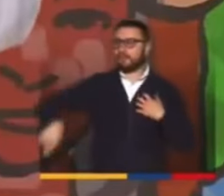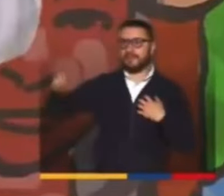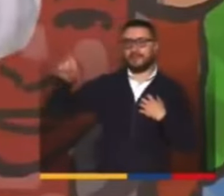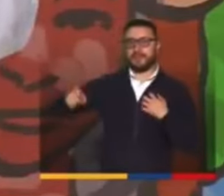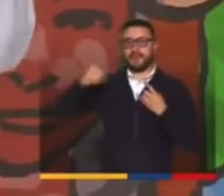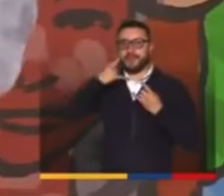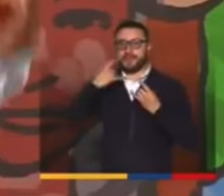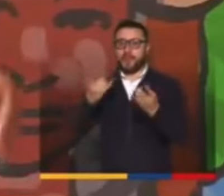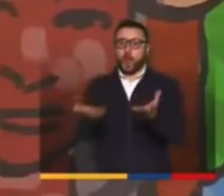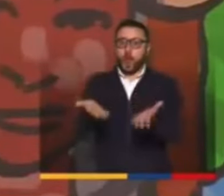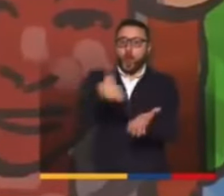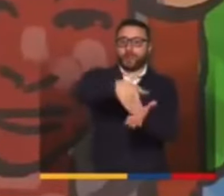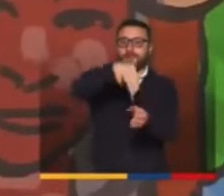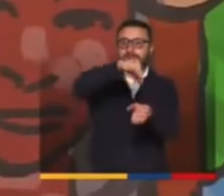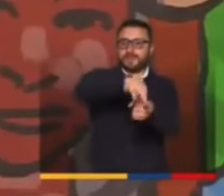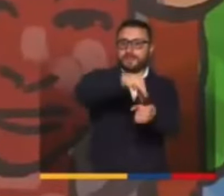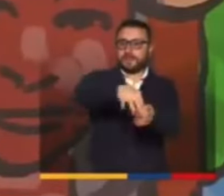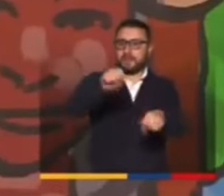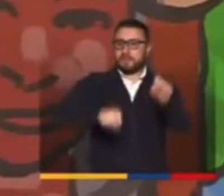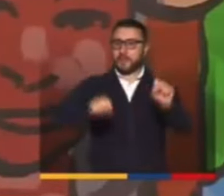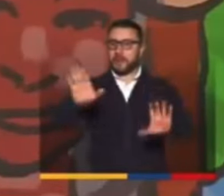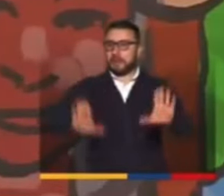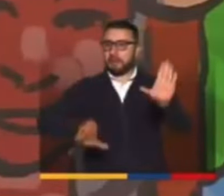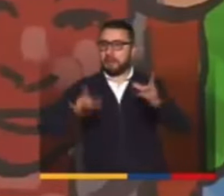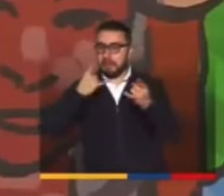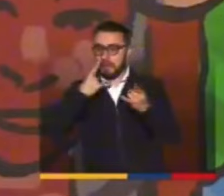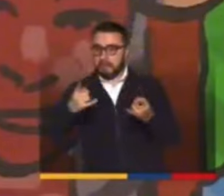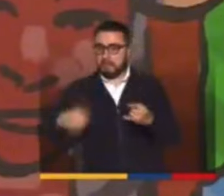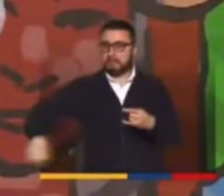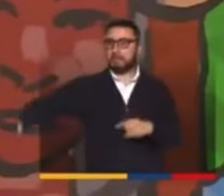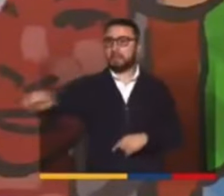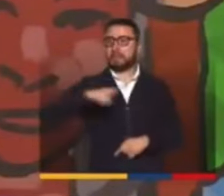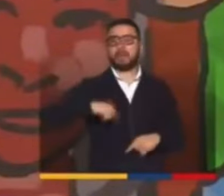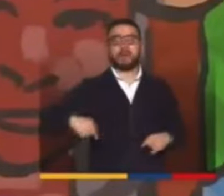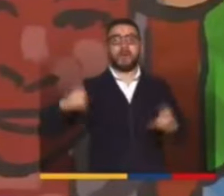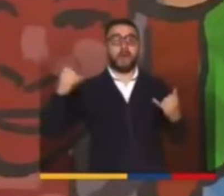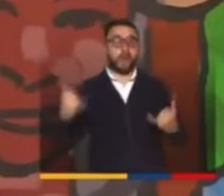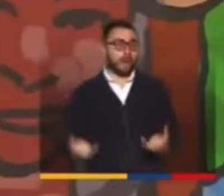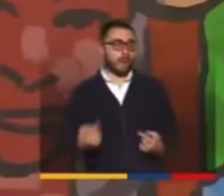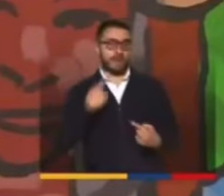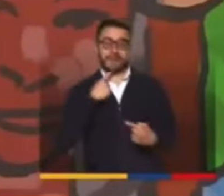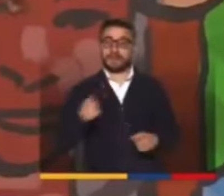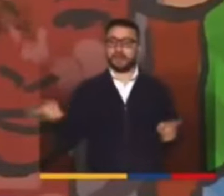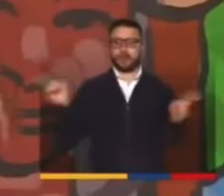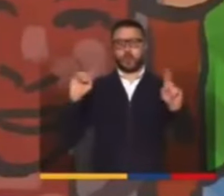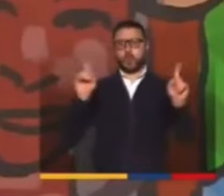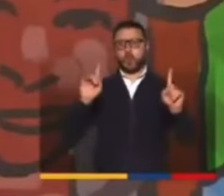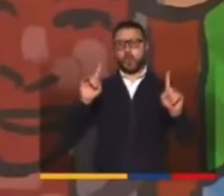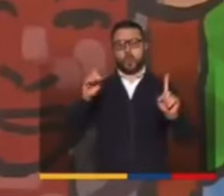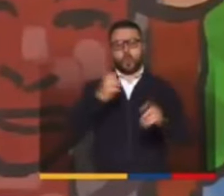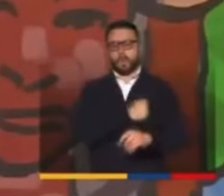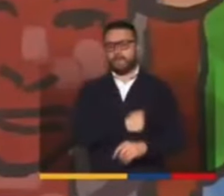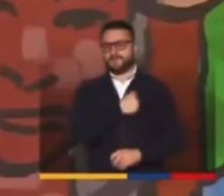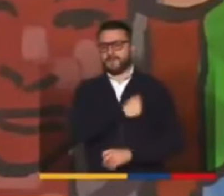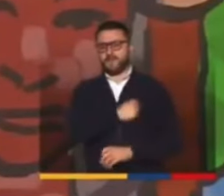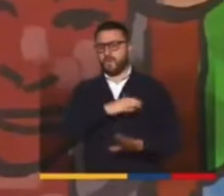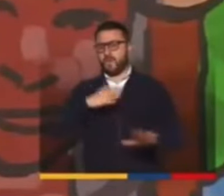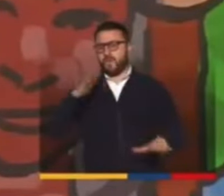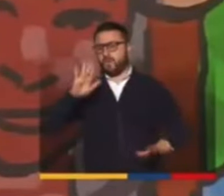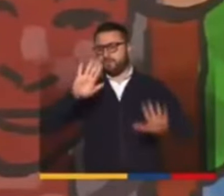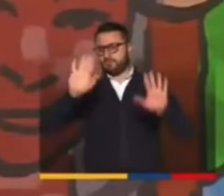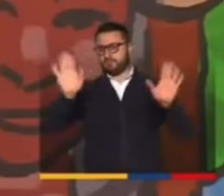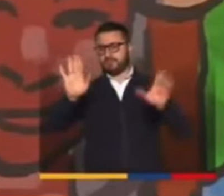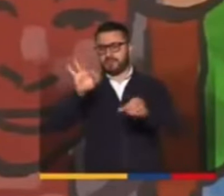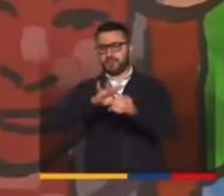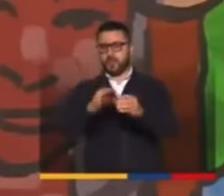interesar la reelección porque podrían concursar, dicen alma bendita, no, por favor, lejos, porque